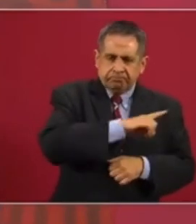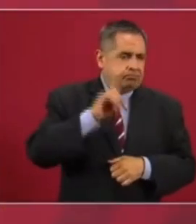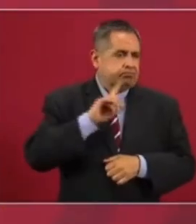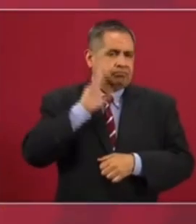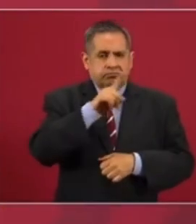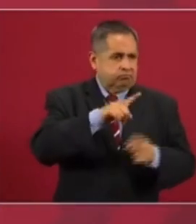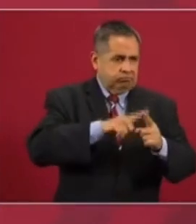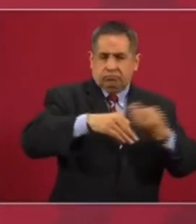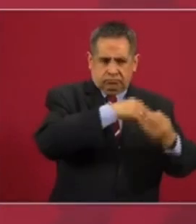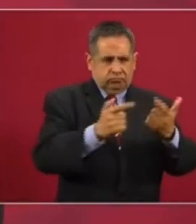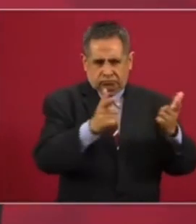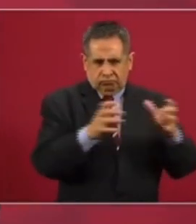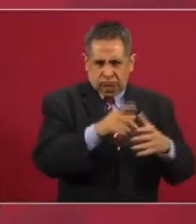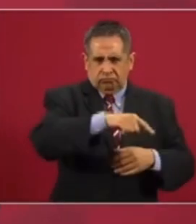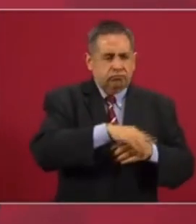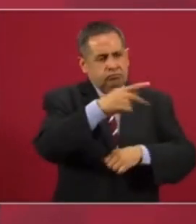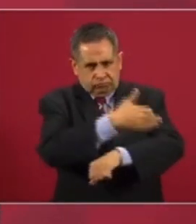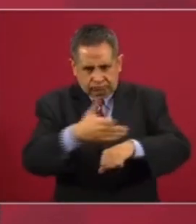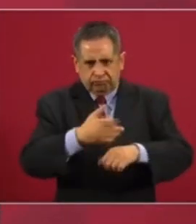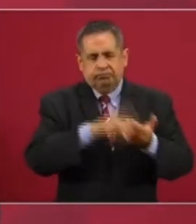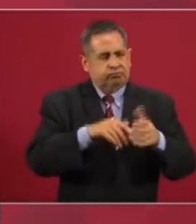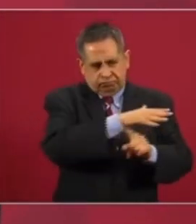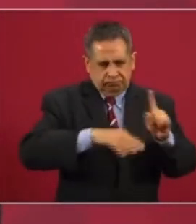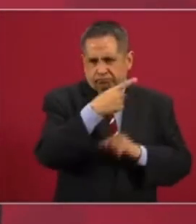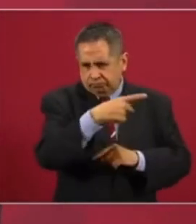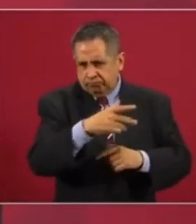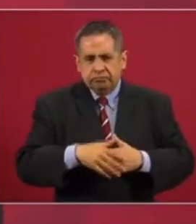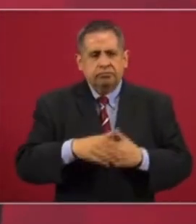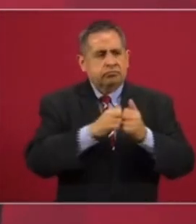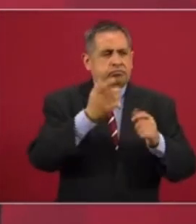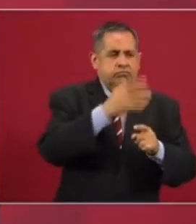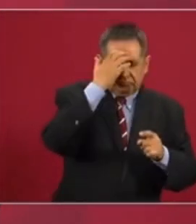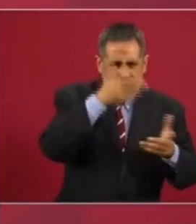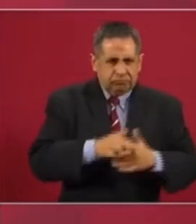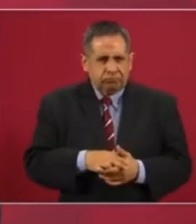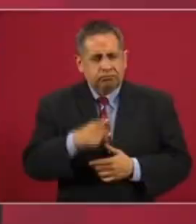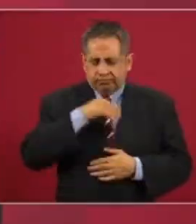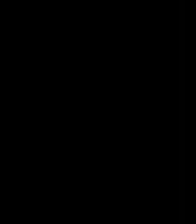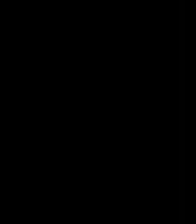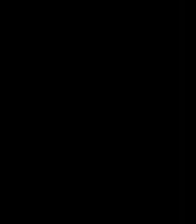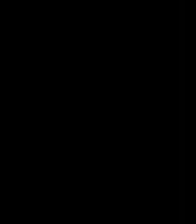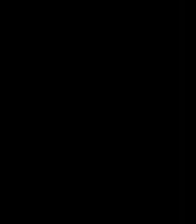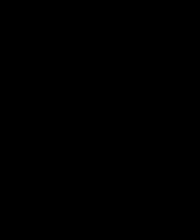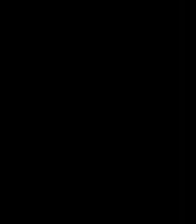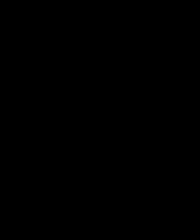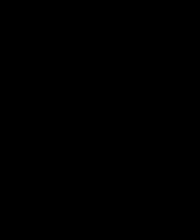y a todo su entorno, a sus familias, a sus conocidos, a la reflexión.